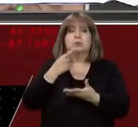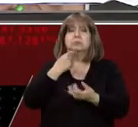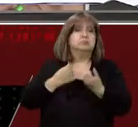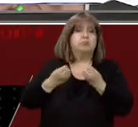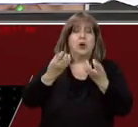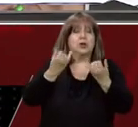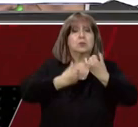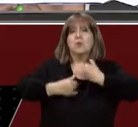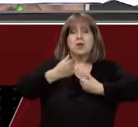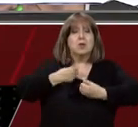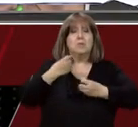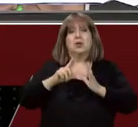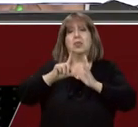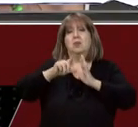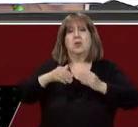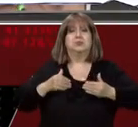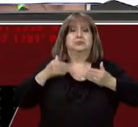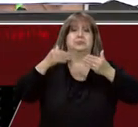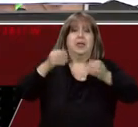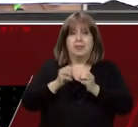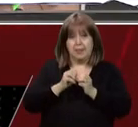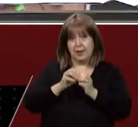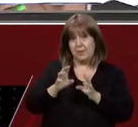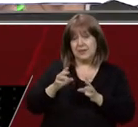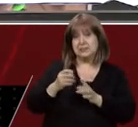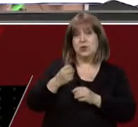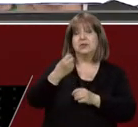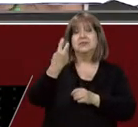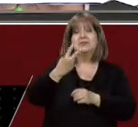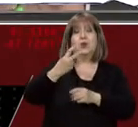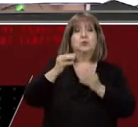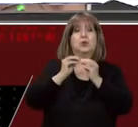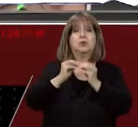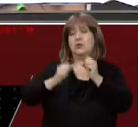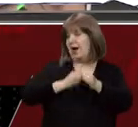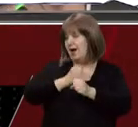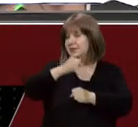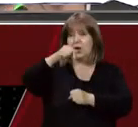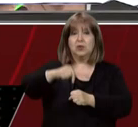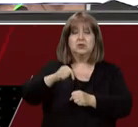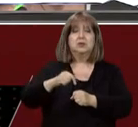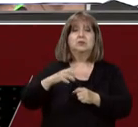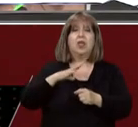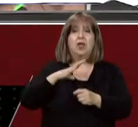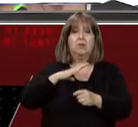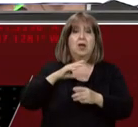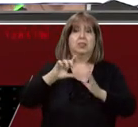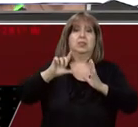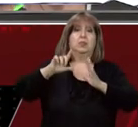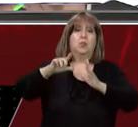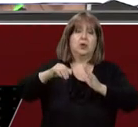ya lleva tanto tiempo, desde su inicio primero de este segundo megajuicio, hasta hoy, que todavía está lento?